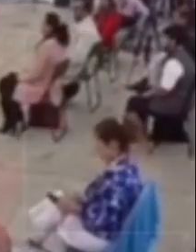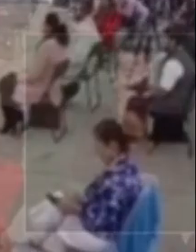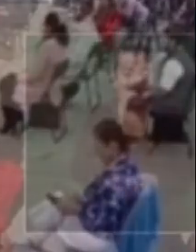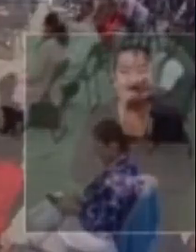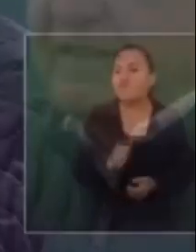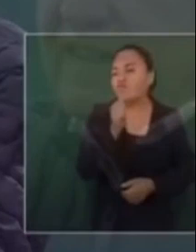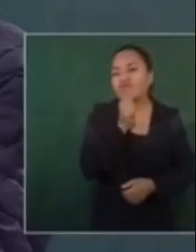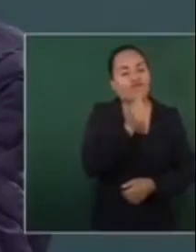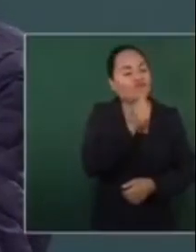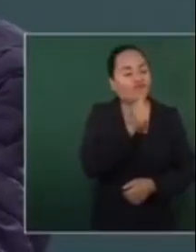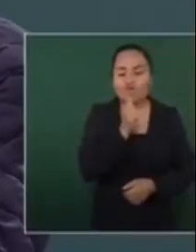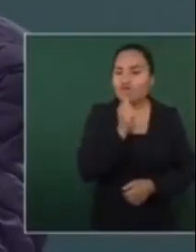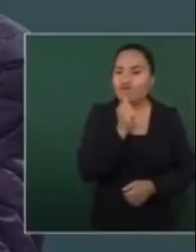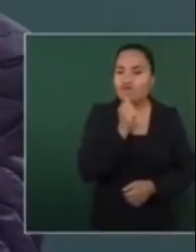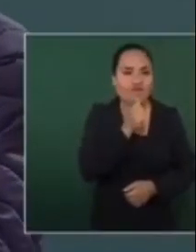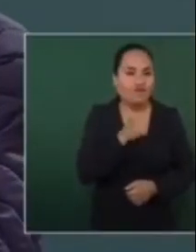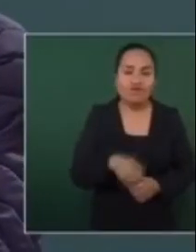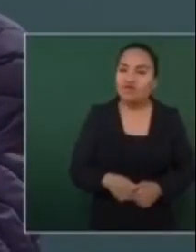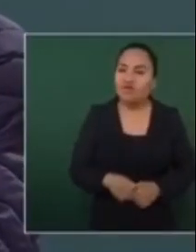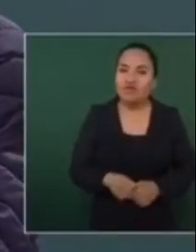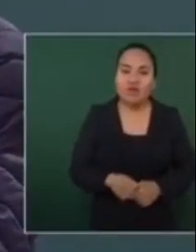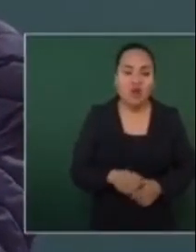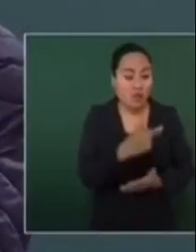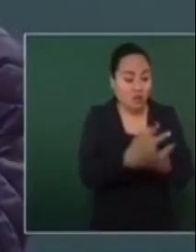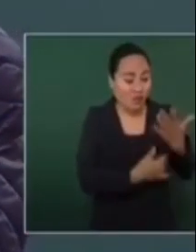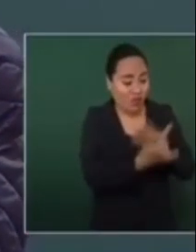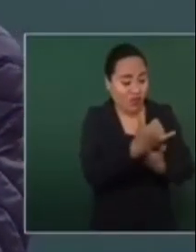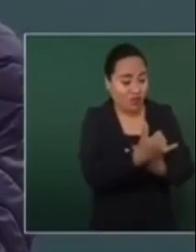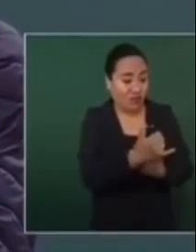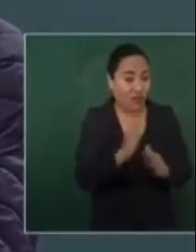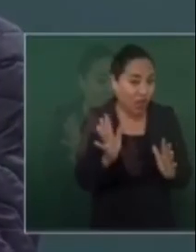Todavía este ningún proyecto